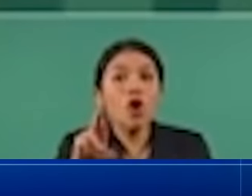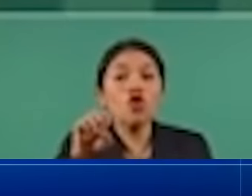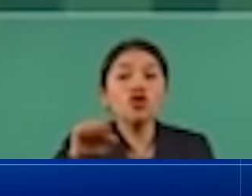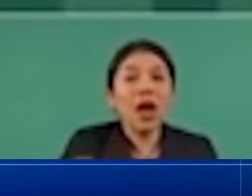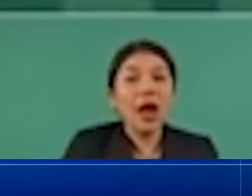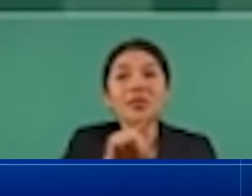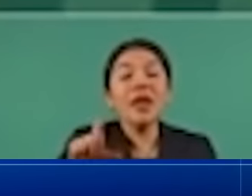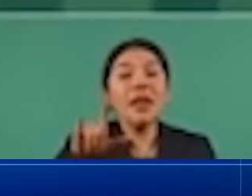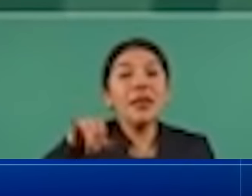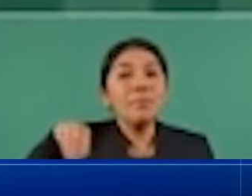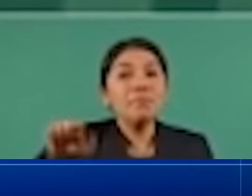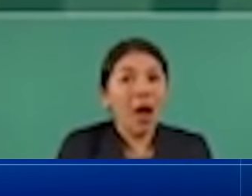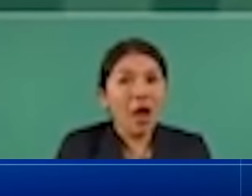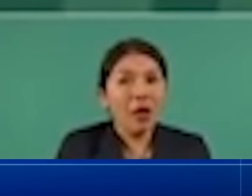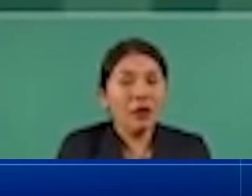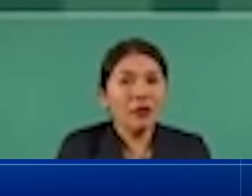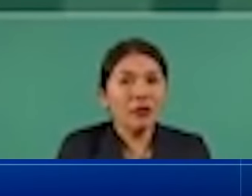Santa Rosa de Lima.